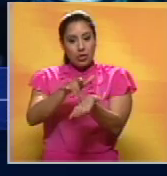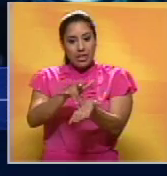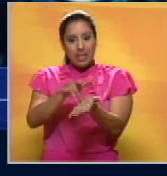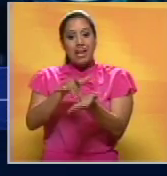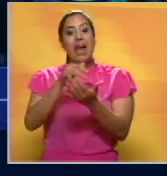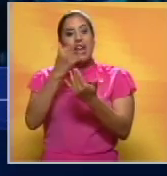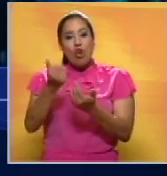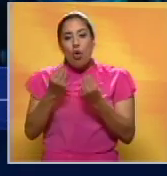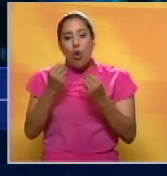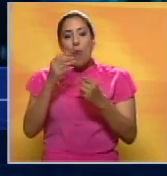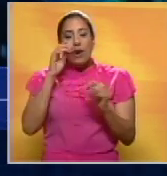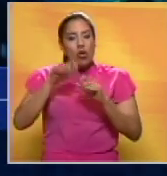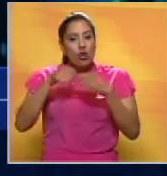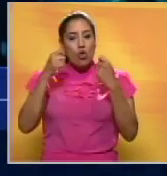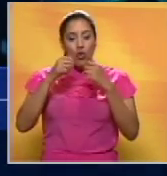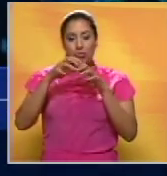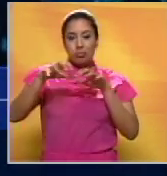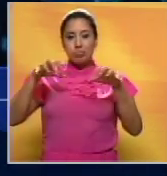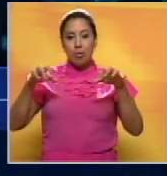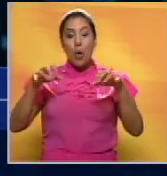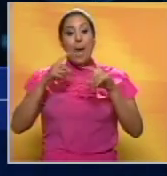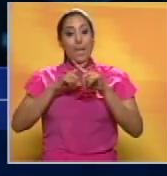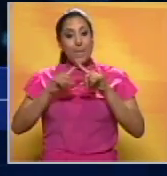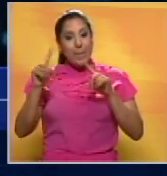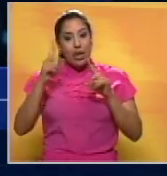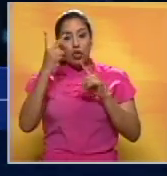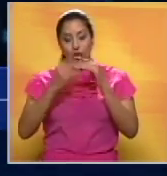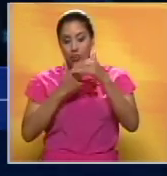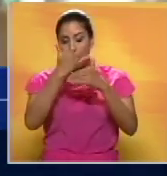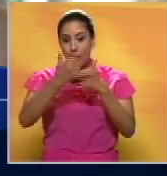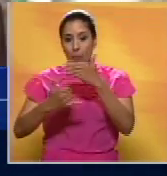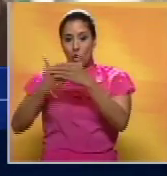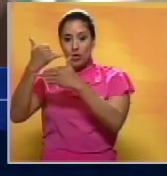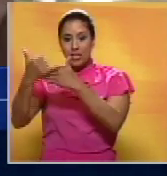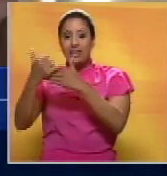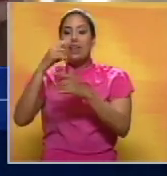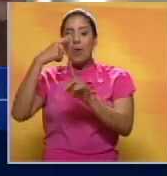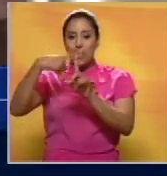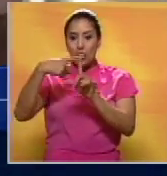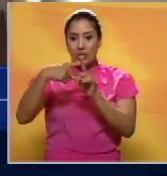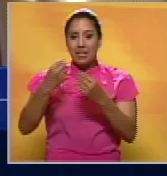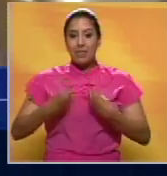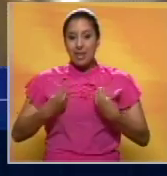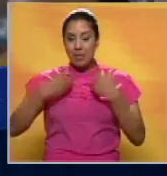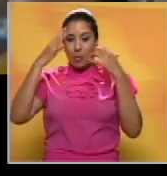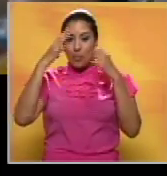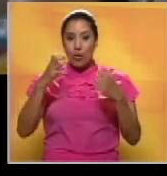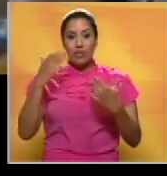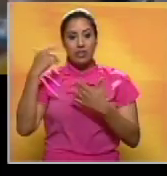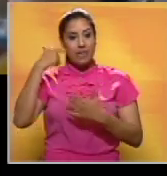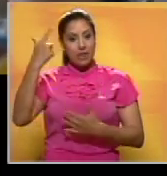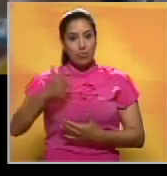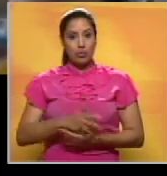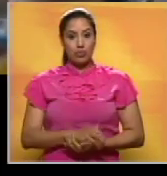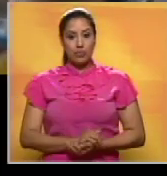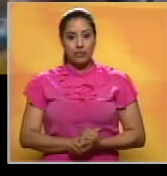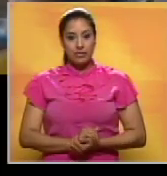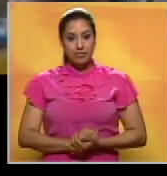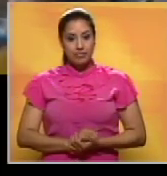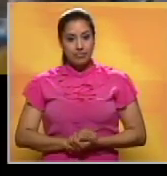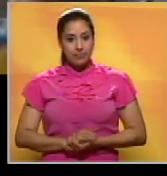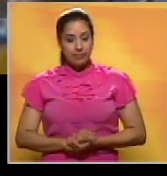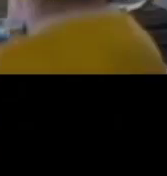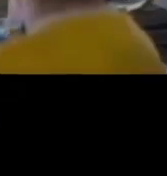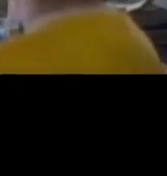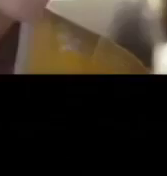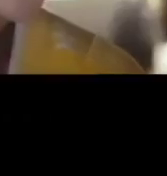y cómo fue que logró romper el molde. Sin duda, 2 proyectos que marcan positivamente la carrera de esta estrella.